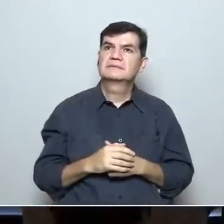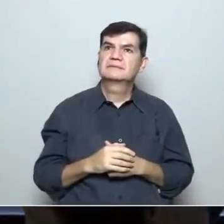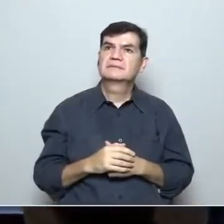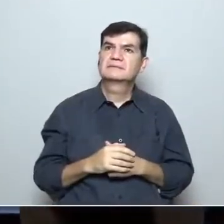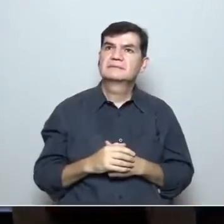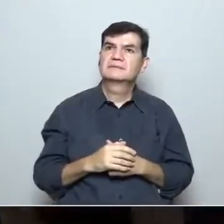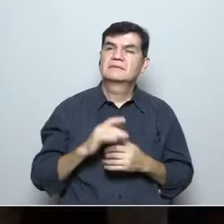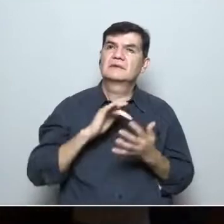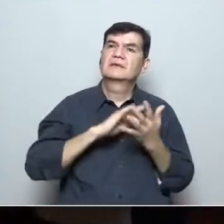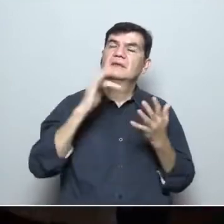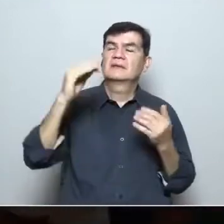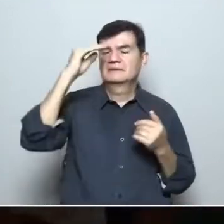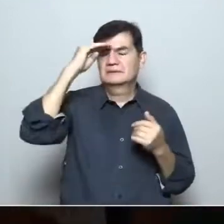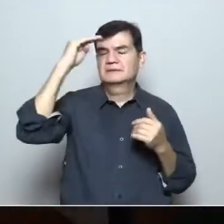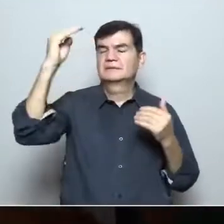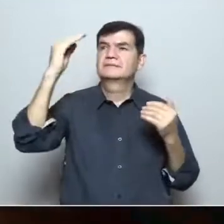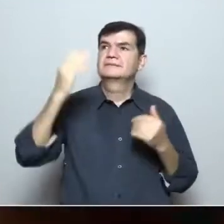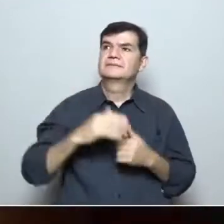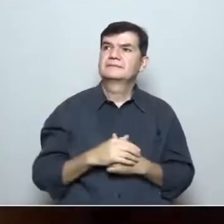Gracias, Señor.